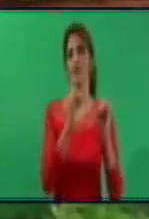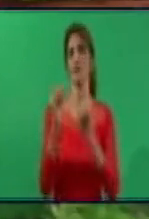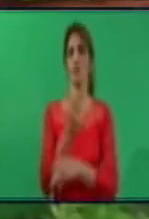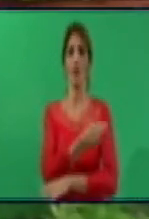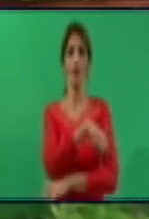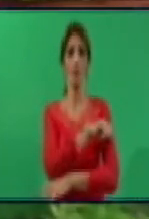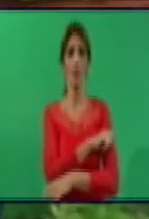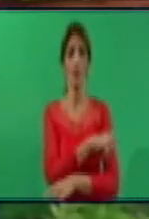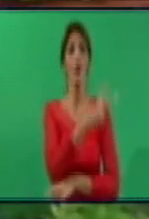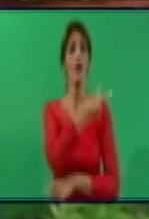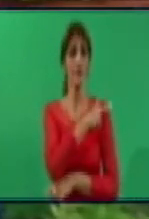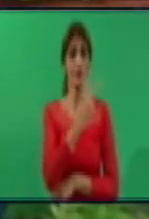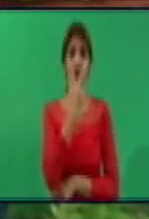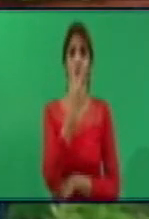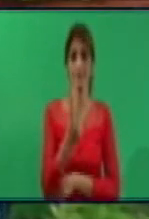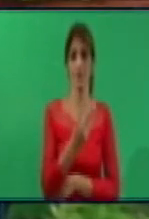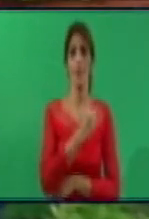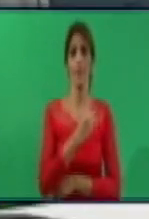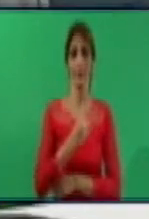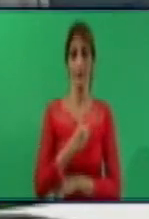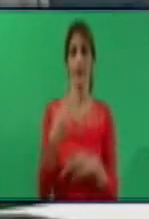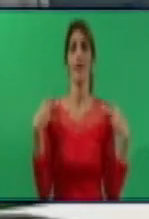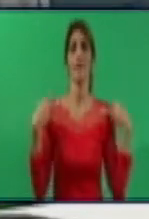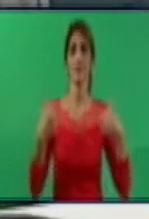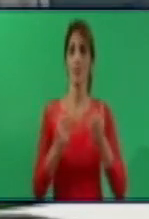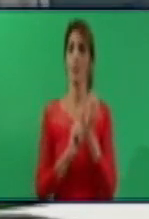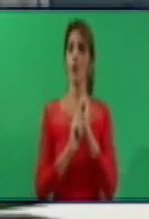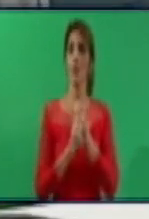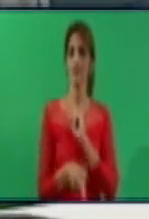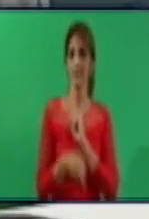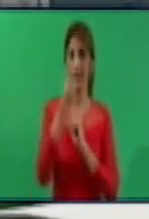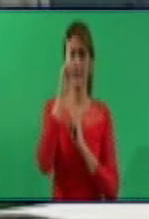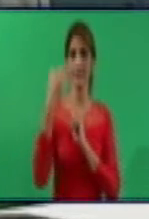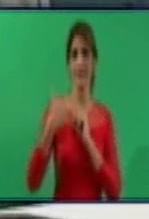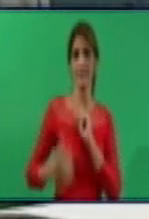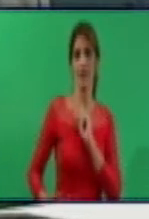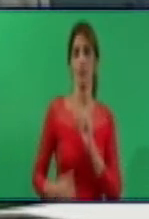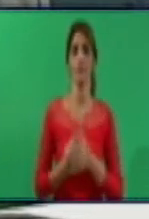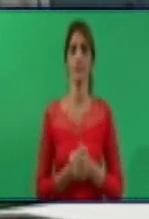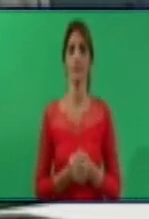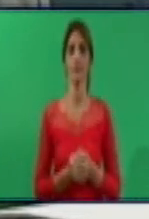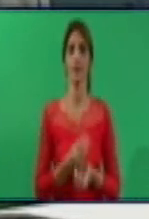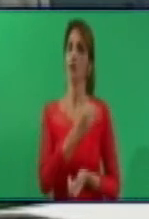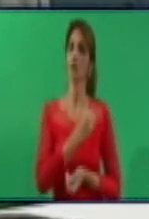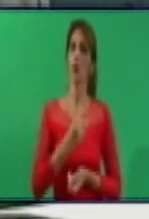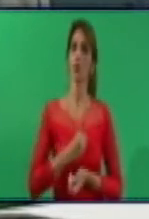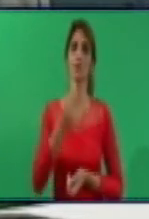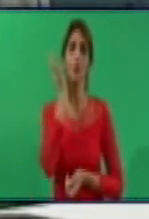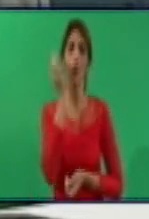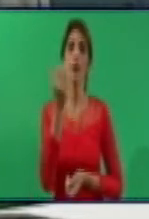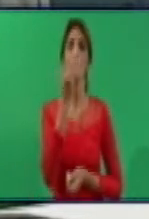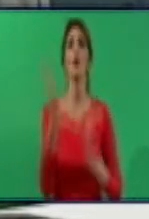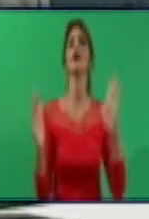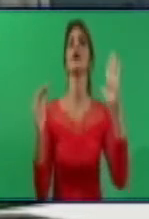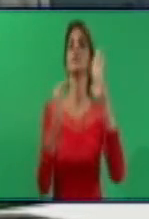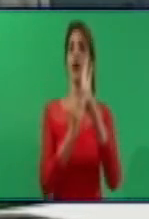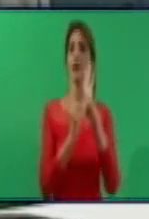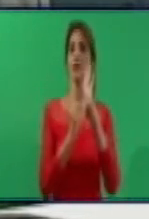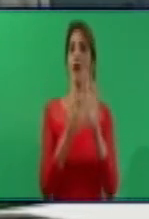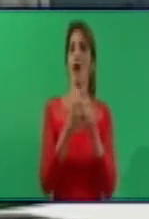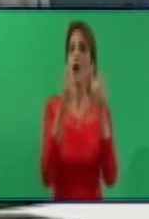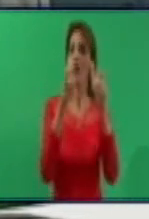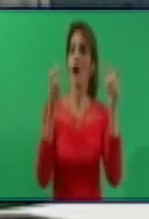Jefa de Atención Médica en la Dirección Provincial de Salud. Doctora, buenas tardes. Siguen creciendo los